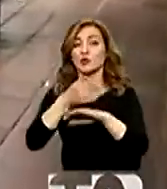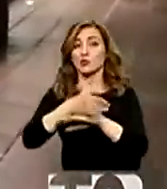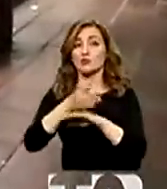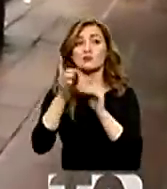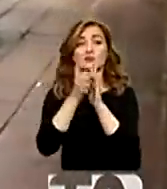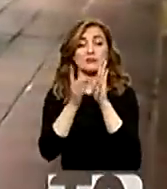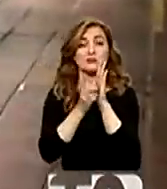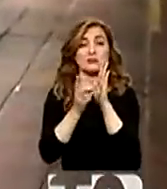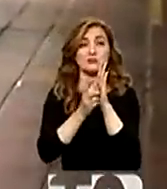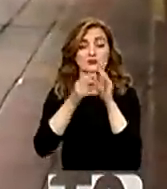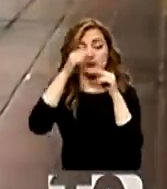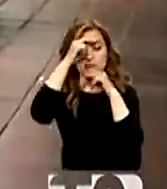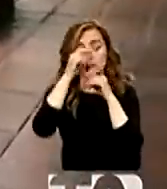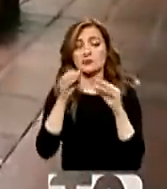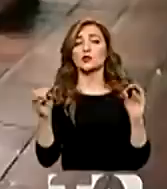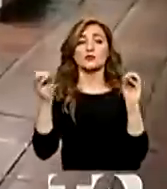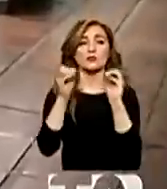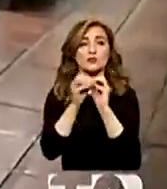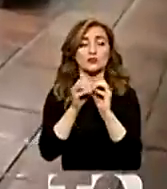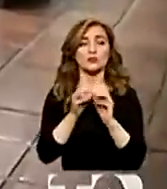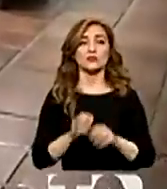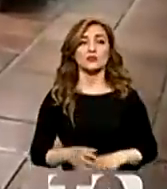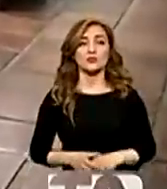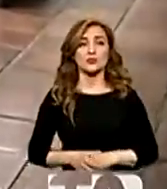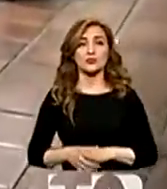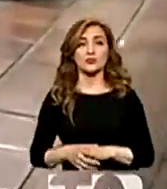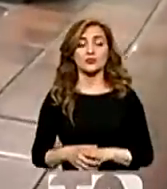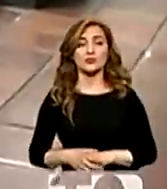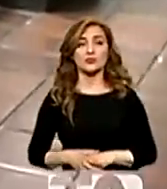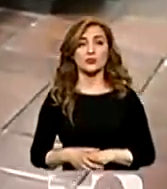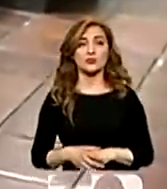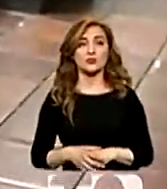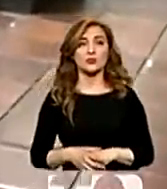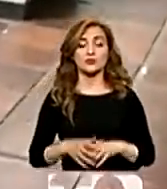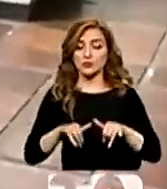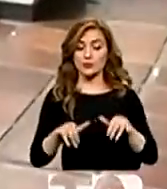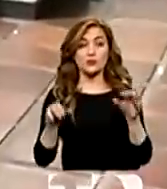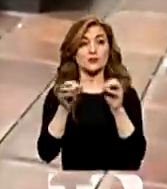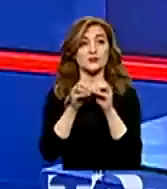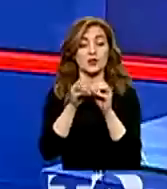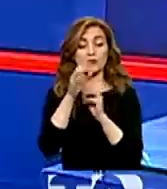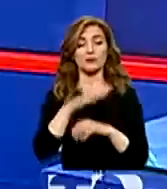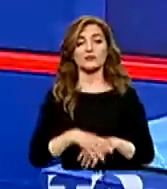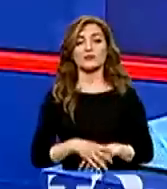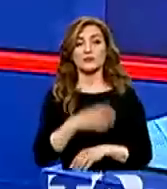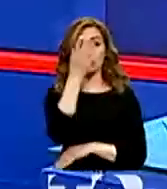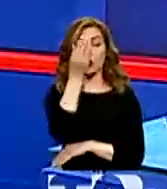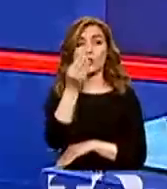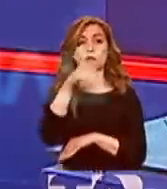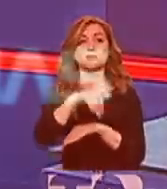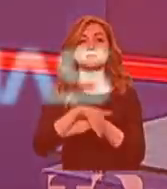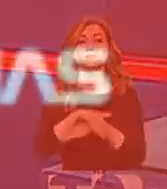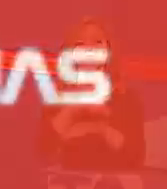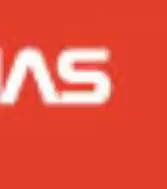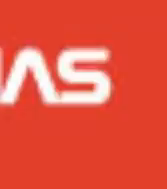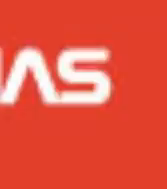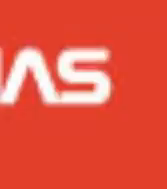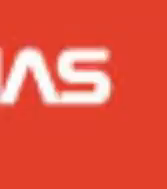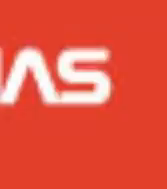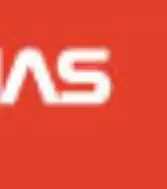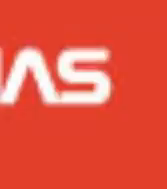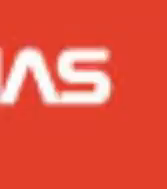adelante en próximas emisiones le estaremos ampliando esta información. Regresamos contigo, Helen, a estudios. Muy buenos días.